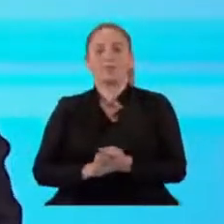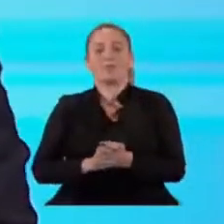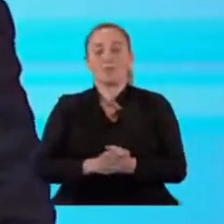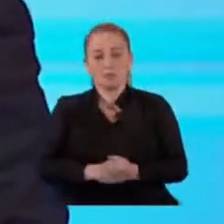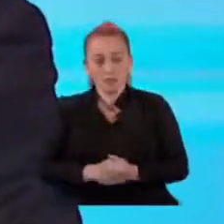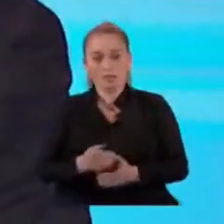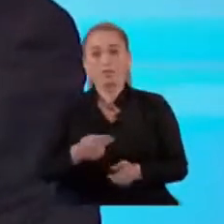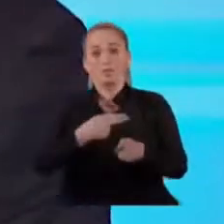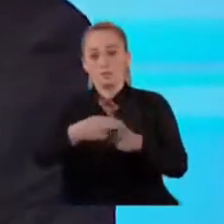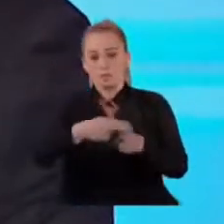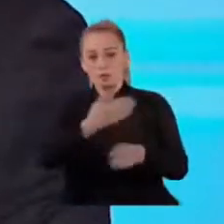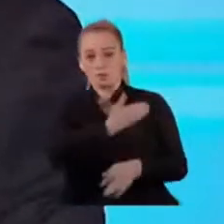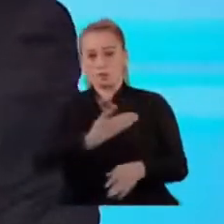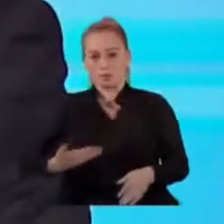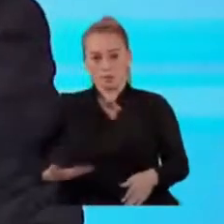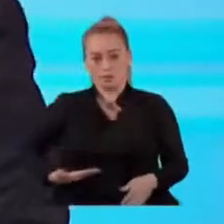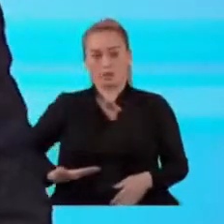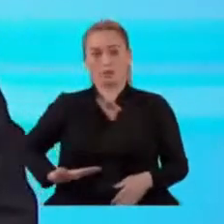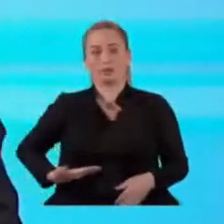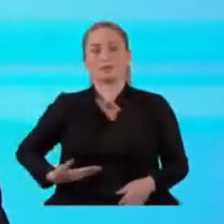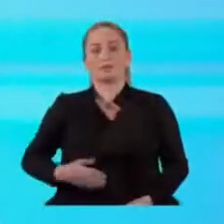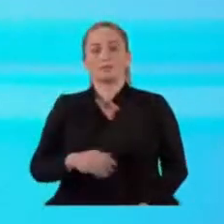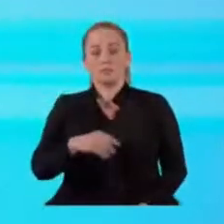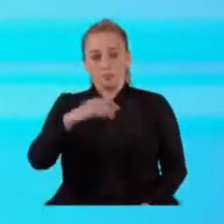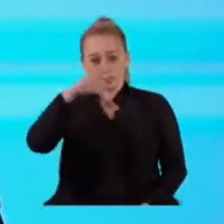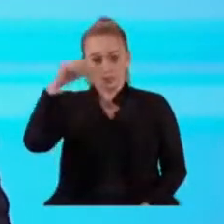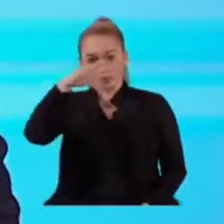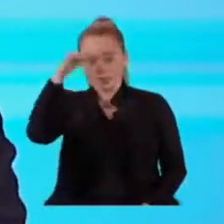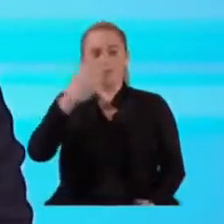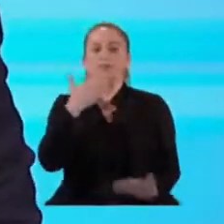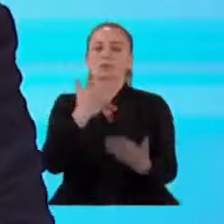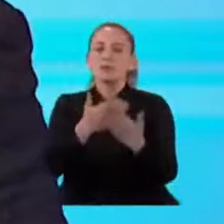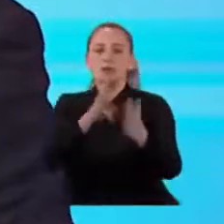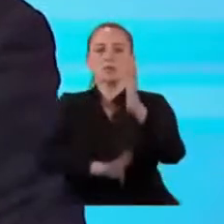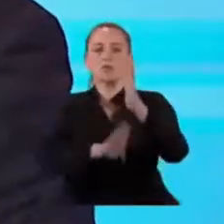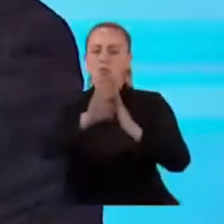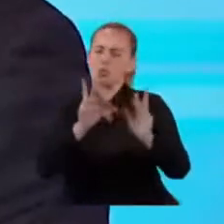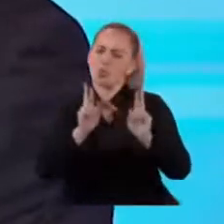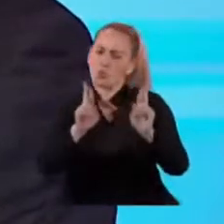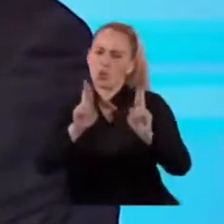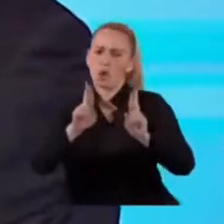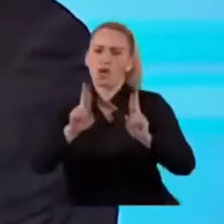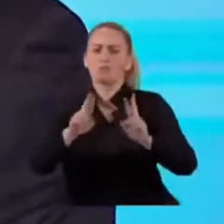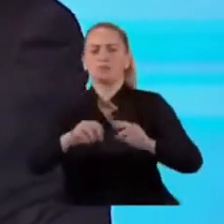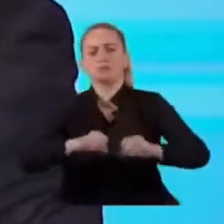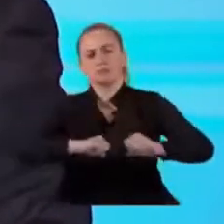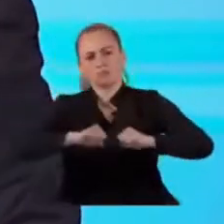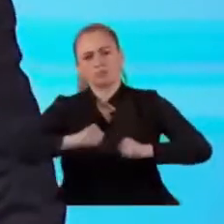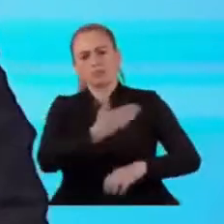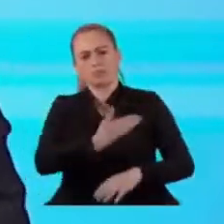administración y al presidente electo Gustavo Petro le deseamos éxito en su gestión.